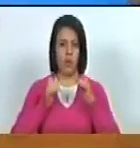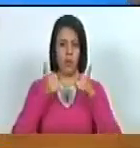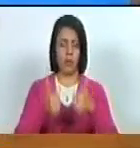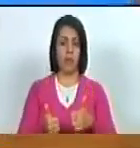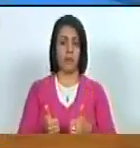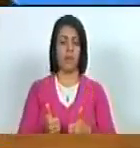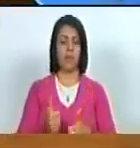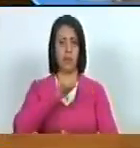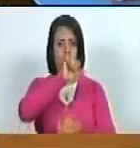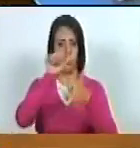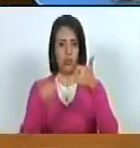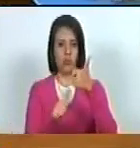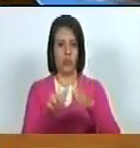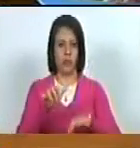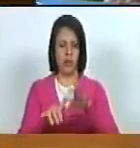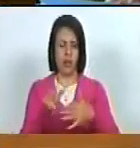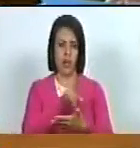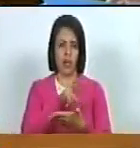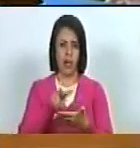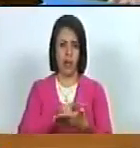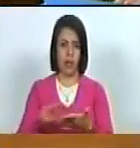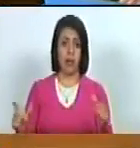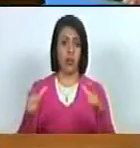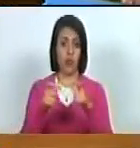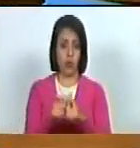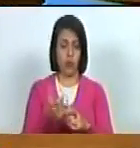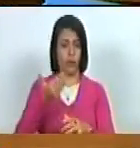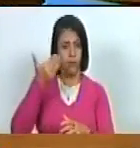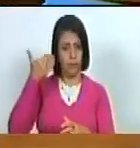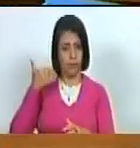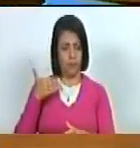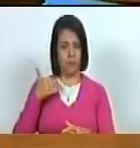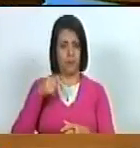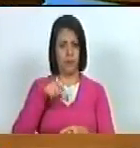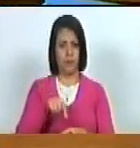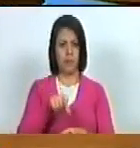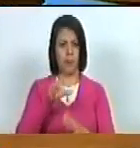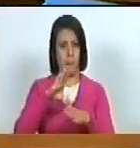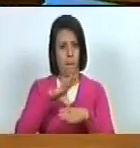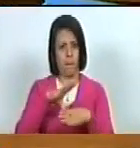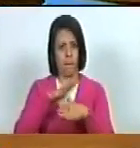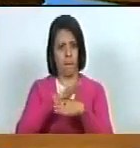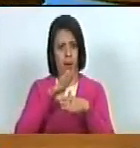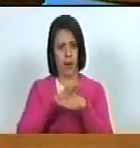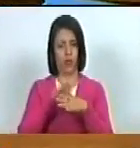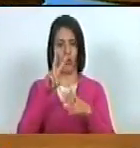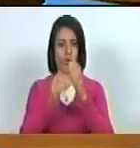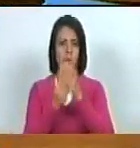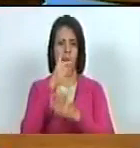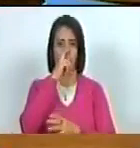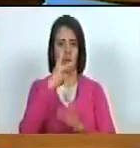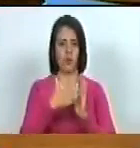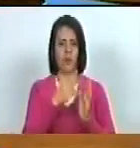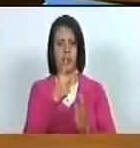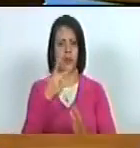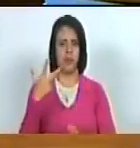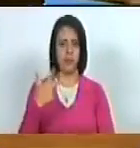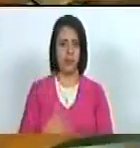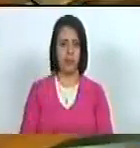Ciudadana Subsecretaria, sirve de hacer lectura del acta de la sesión ordinaria del día martes 2 de mayo de 2023.